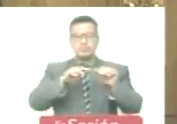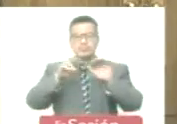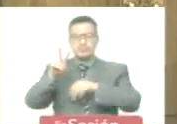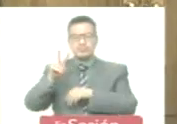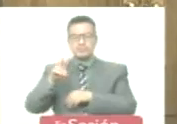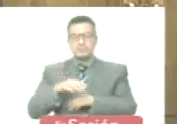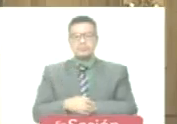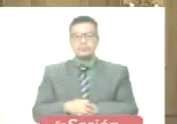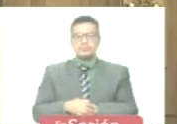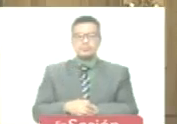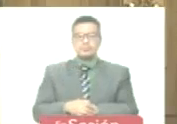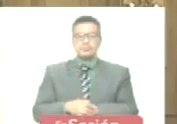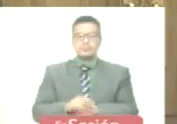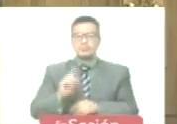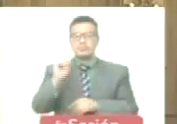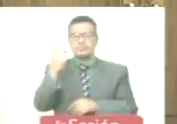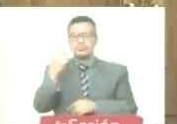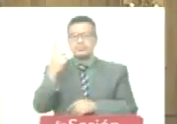1992,